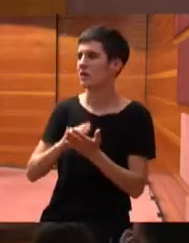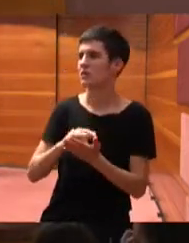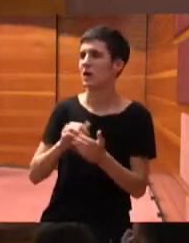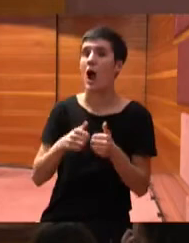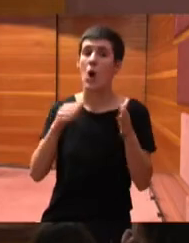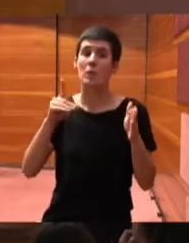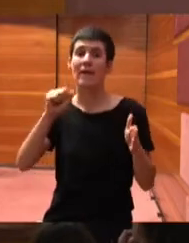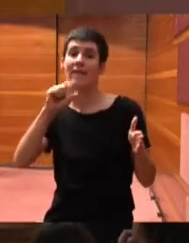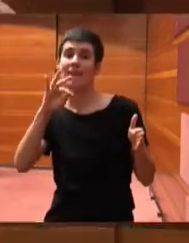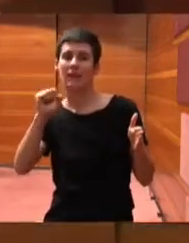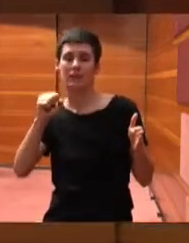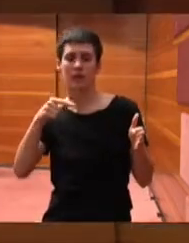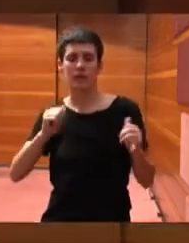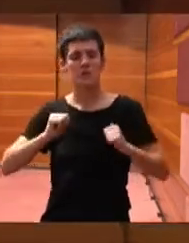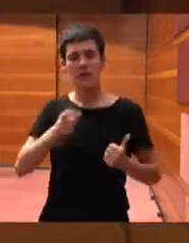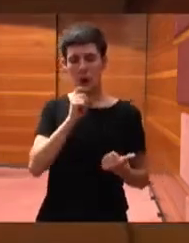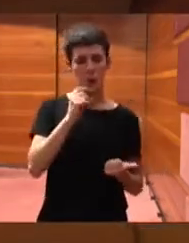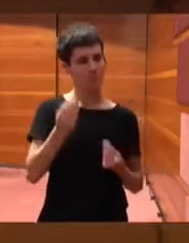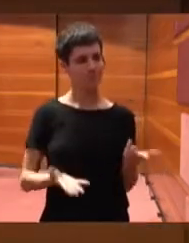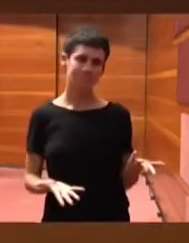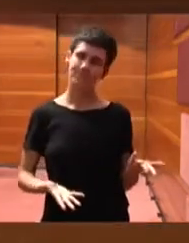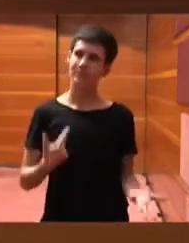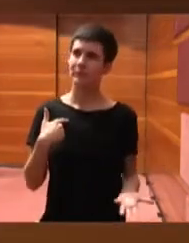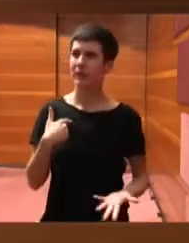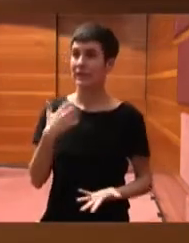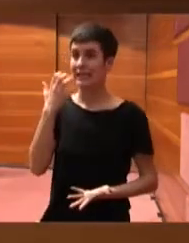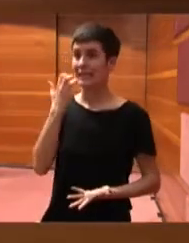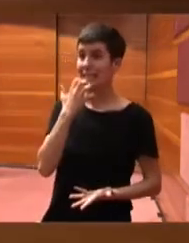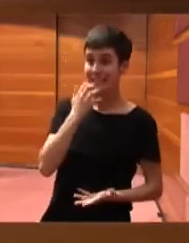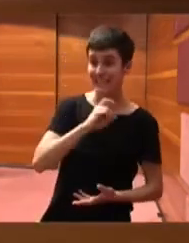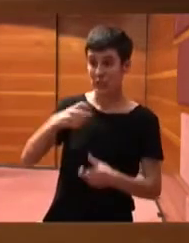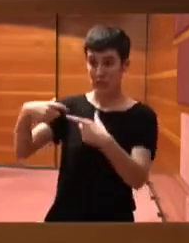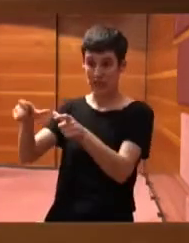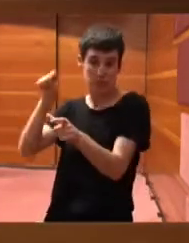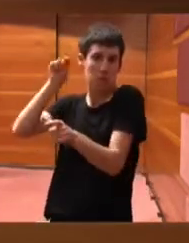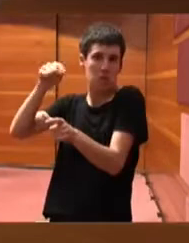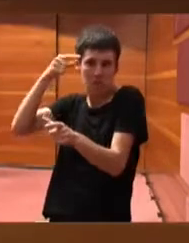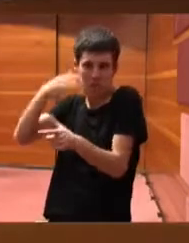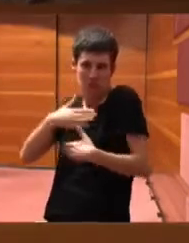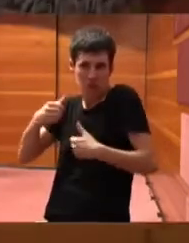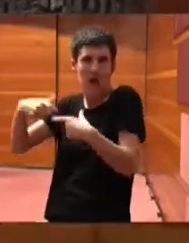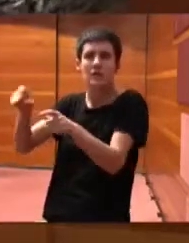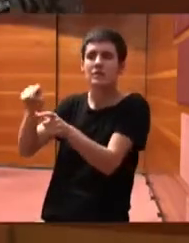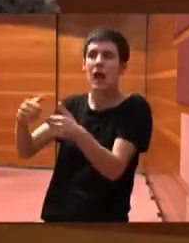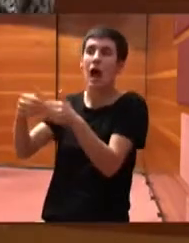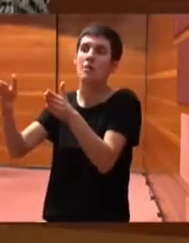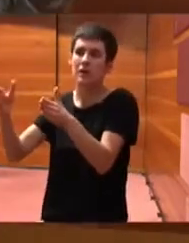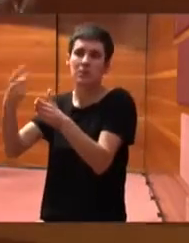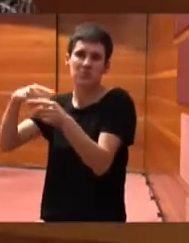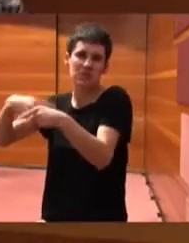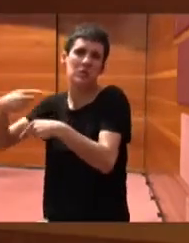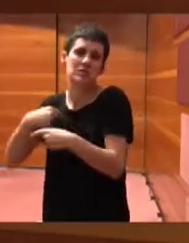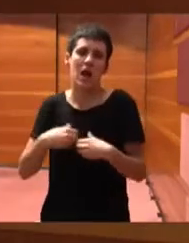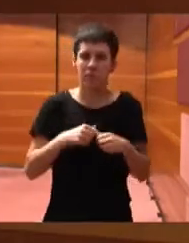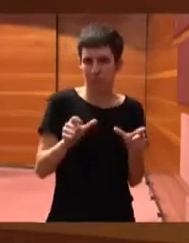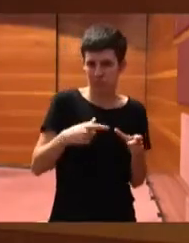y abrimos los datos. ¿Por dónde empezamos? No, voy a ver si abren primero los del departamento X, que entonces luego ya si eso ya abro yo los míos. Y mientras tanto, ¿tú qué